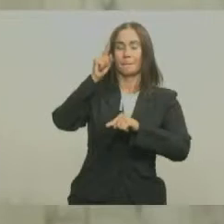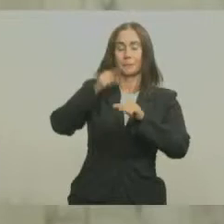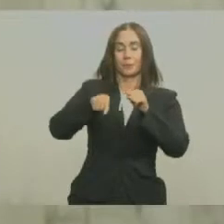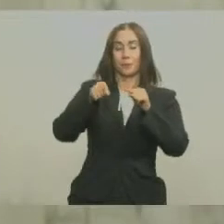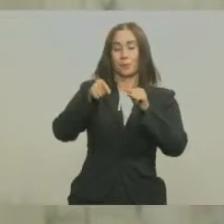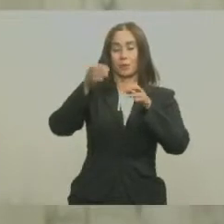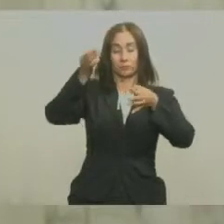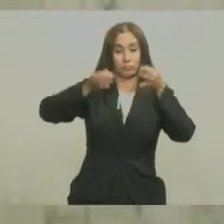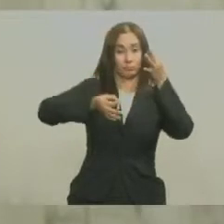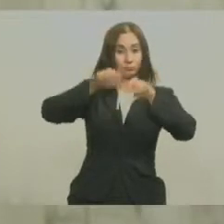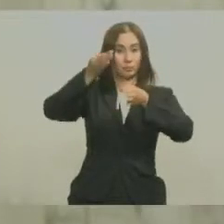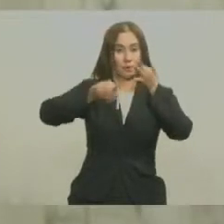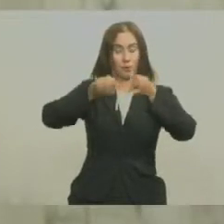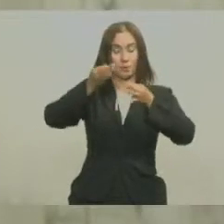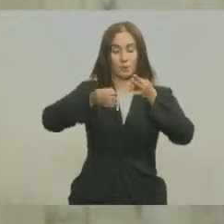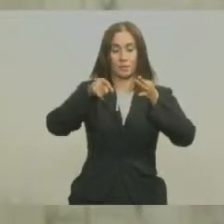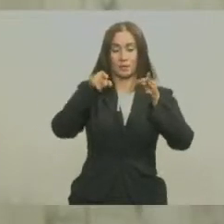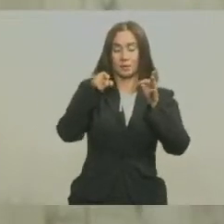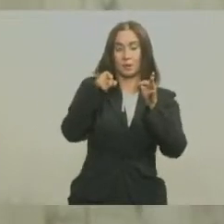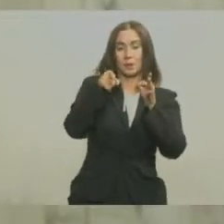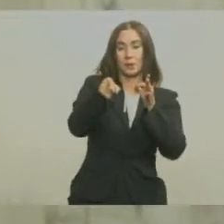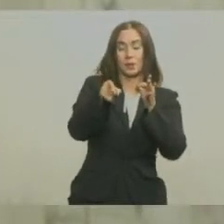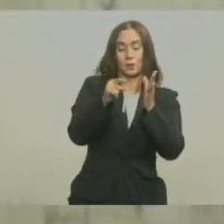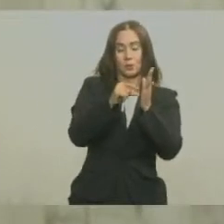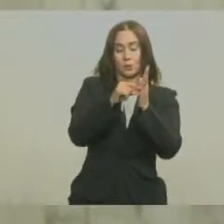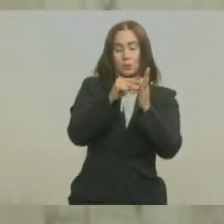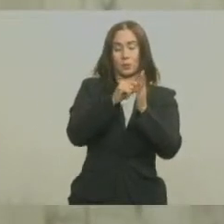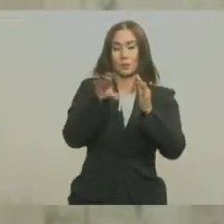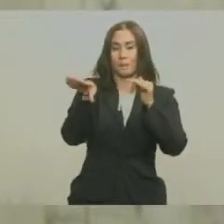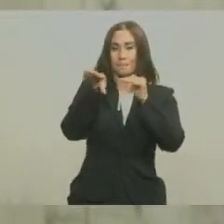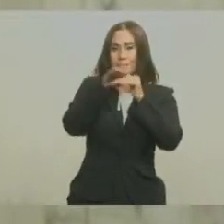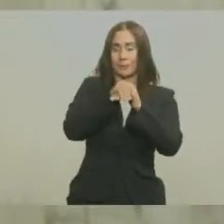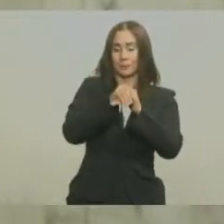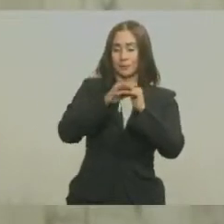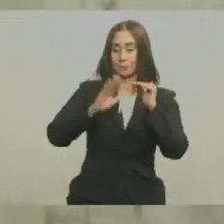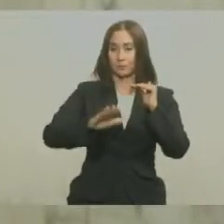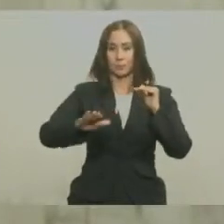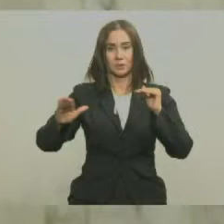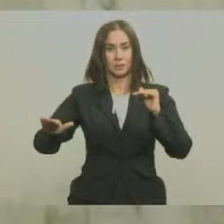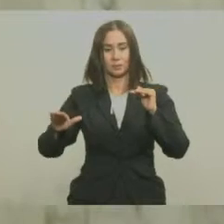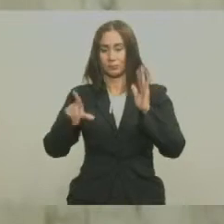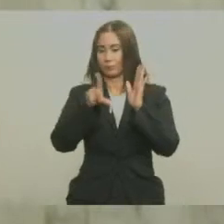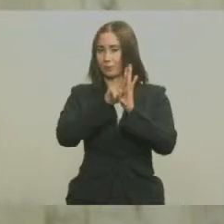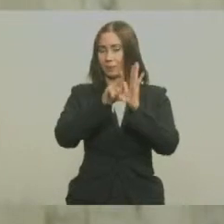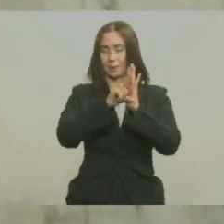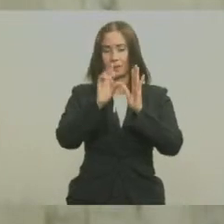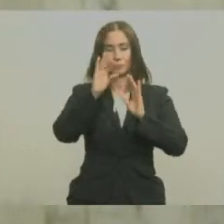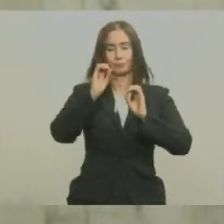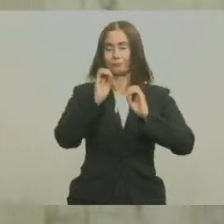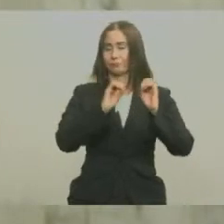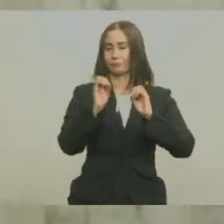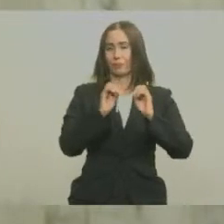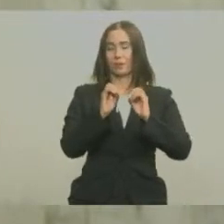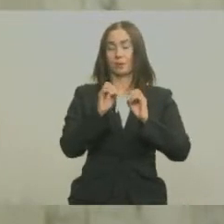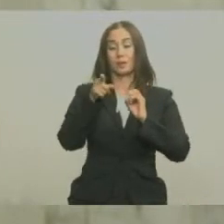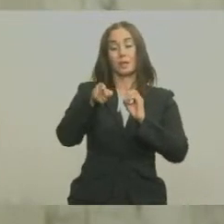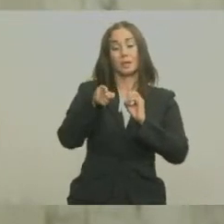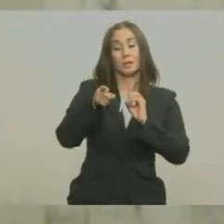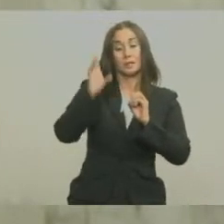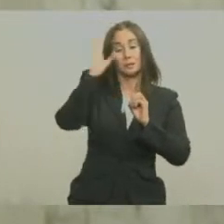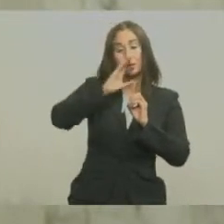efecto jurídico los esponsales y el matrimonio de niños, y se adoptarán todas las